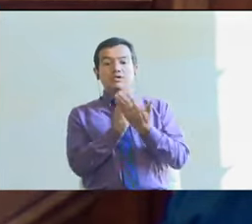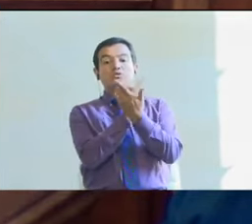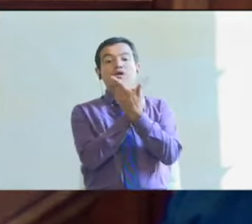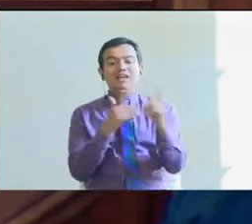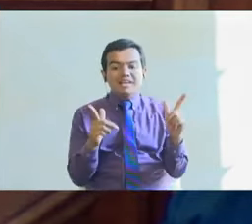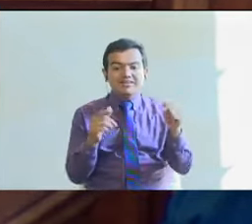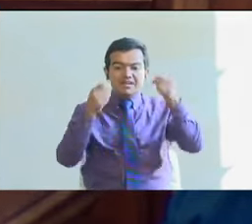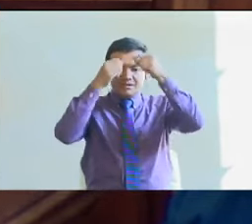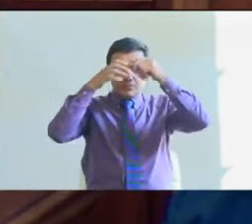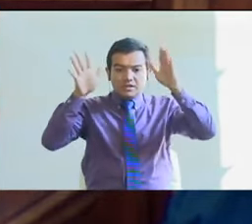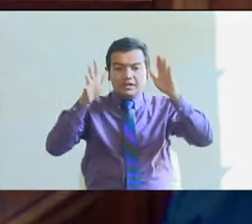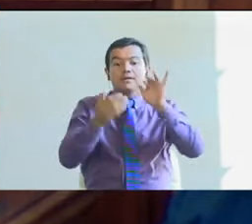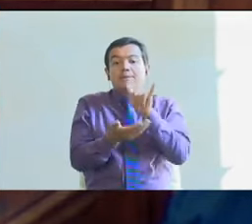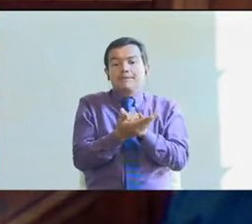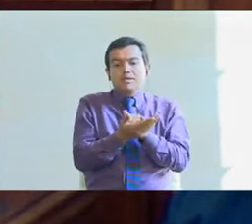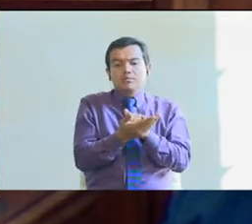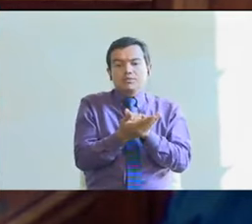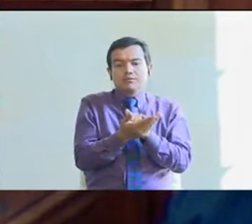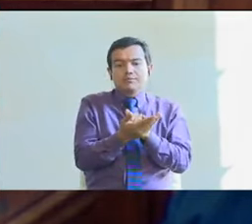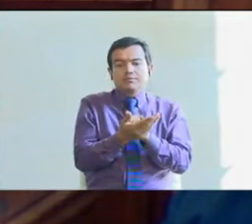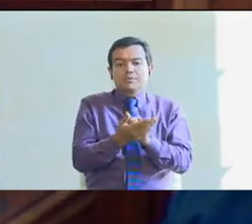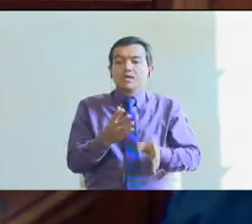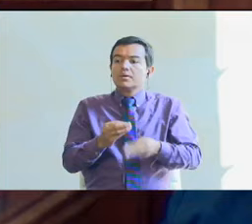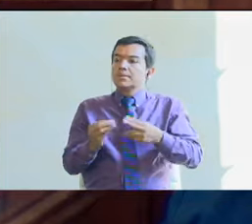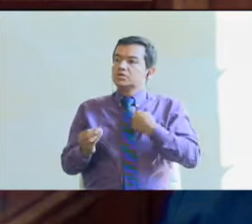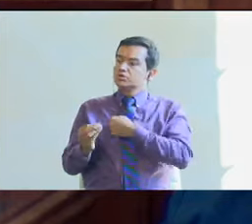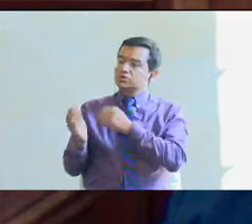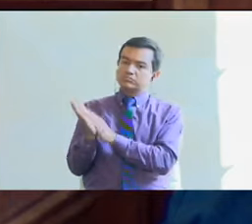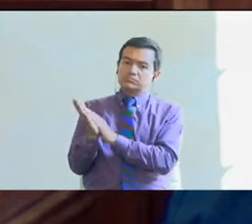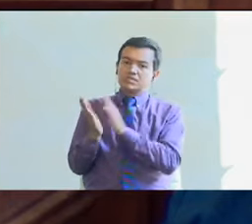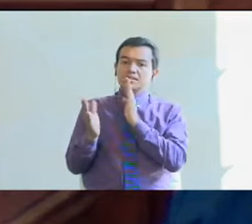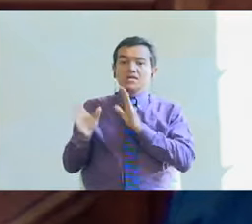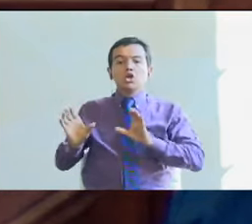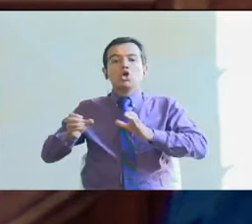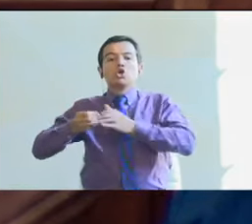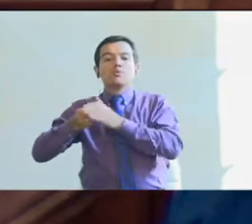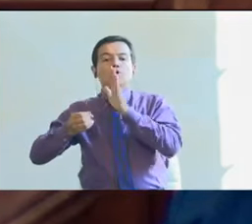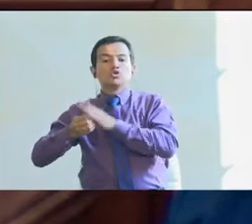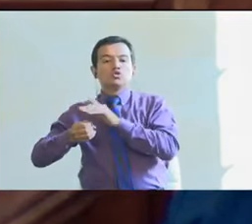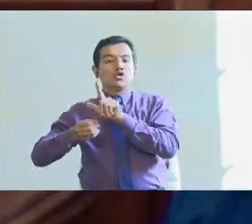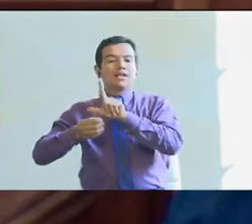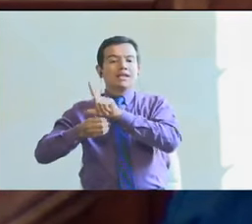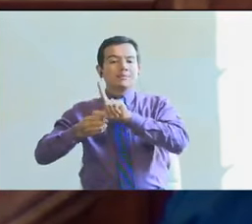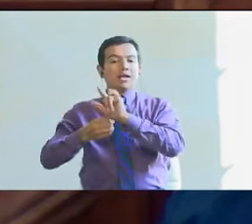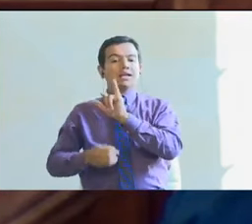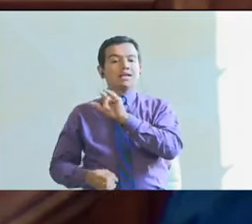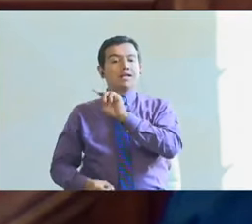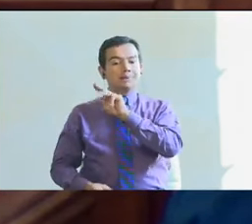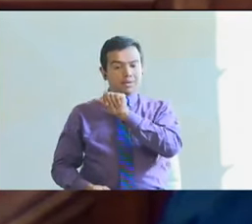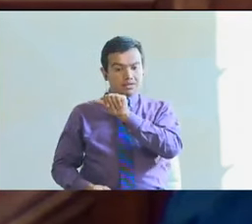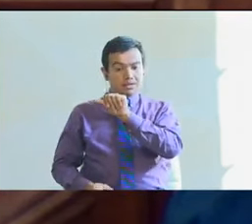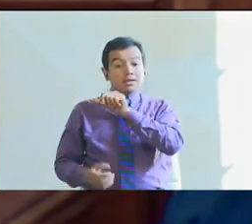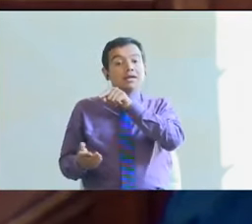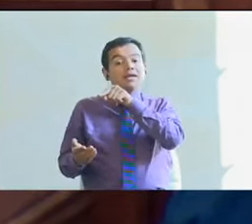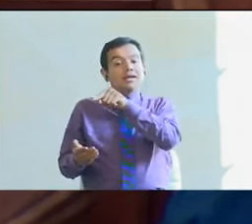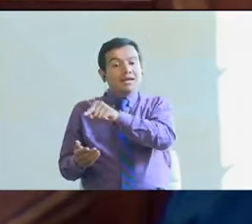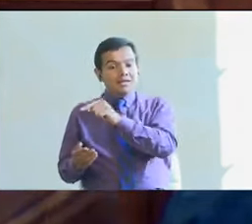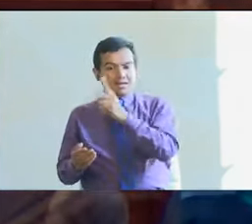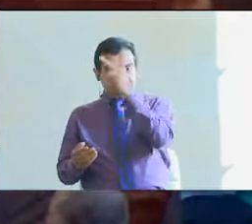extraordinaria iniciativa en América Latina el grupo de Lima quizás de las mejores iniciativas que ha habido en la región